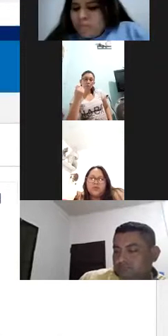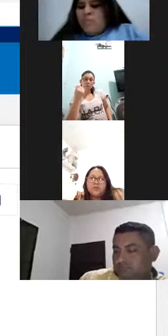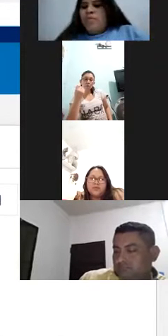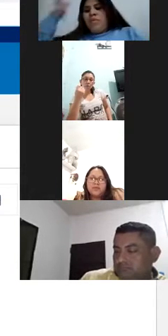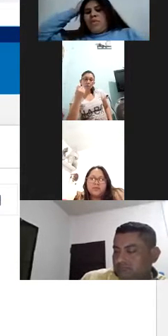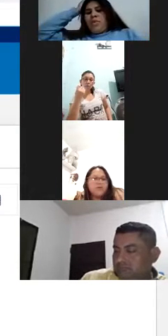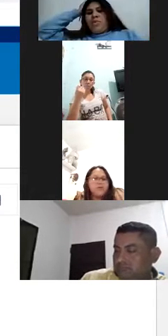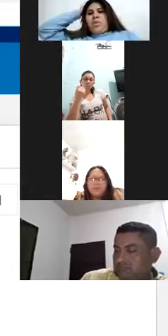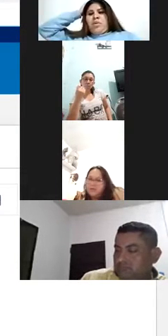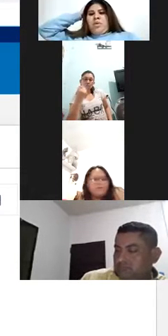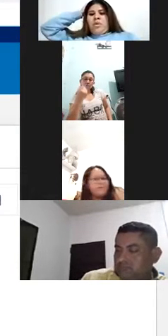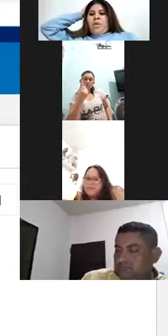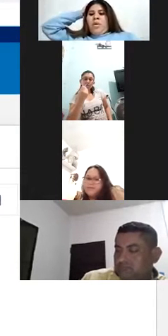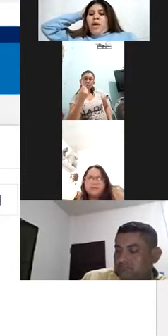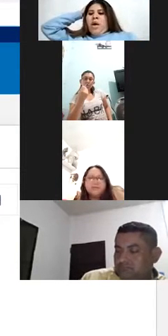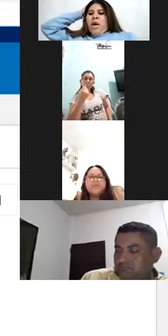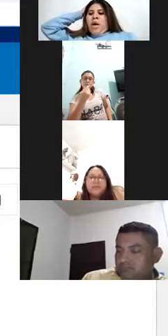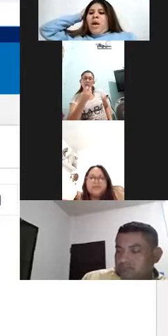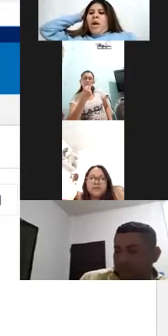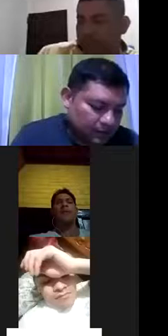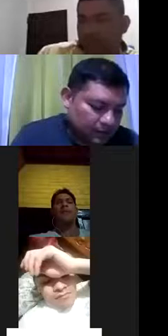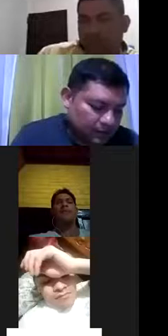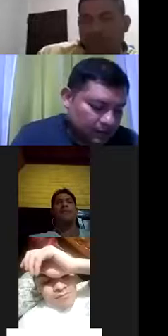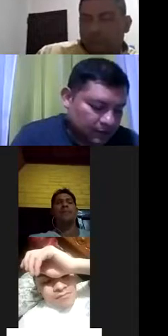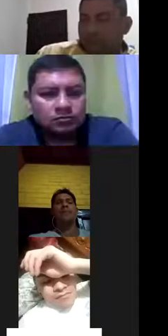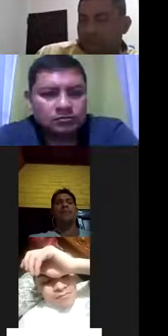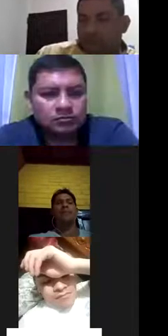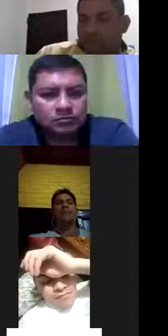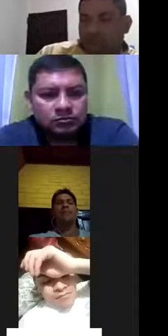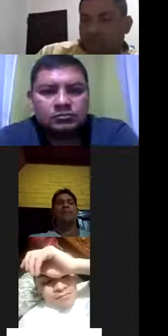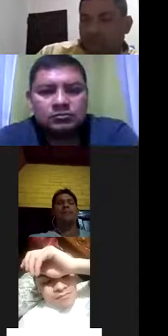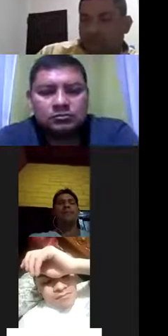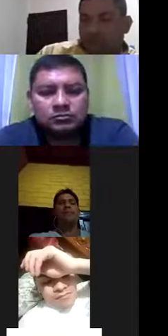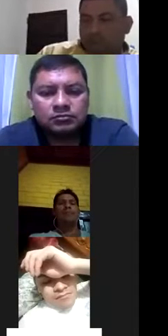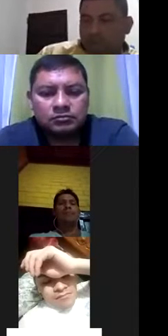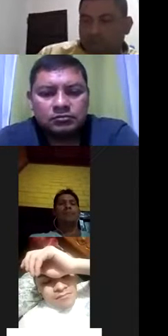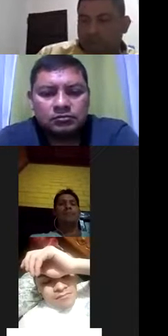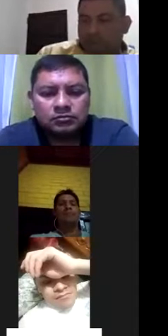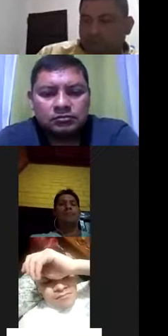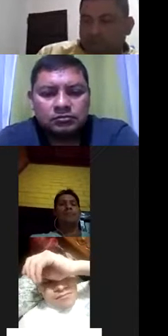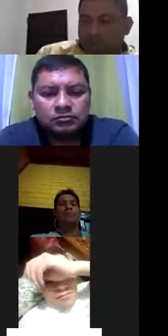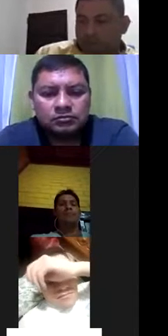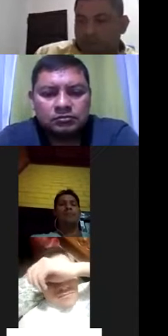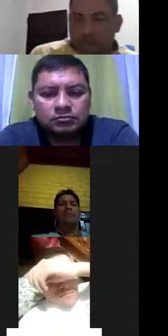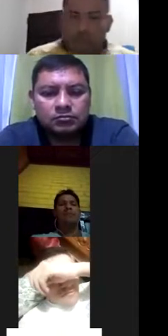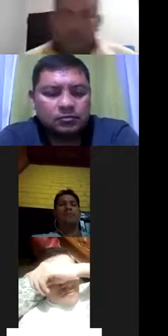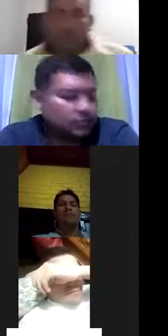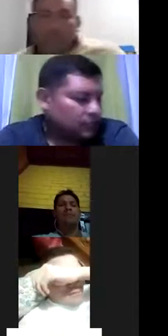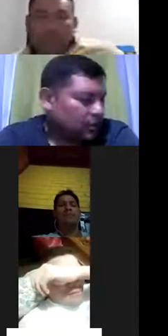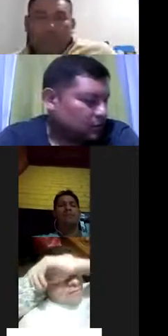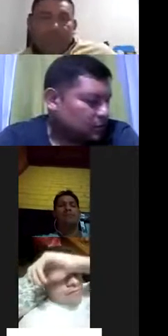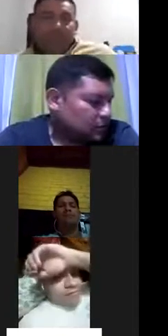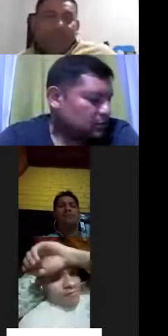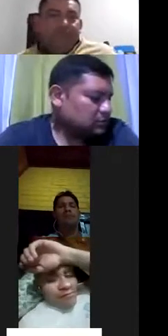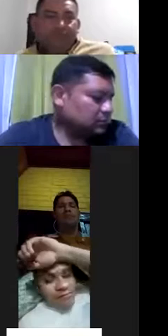¿No? Está todo bien. Ok, very good. Entonces quedó claro de los possessive adjectives, ¿verdad? Ahora vamos